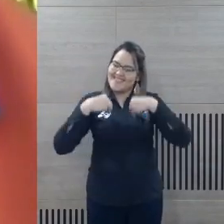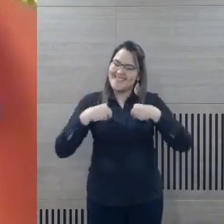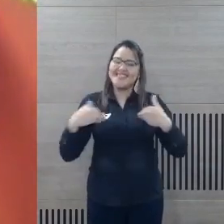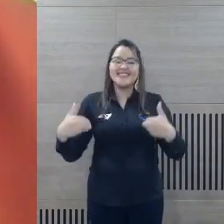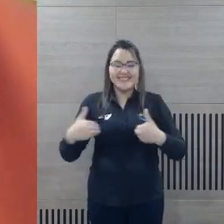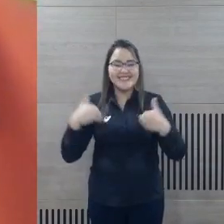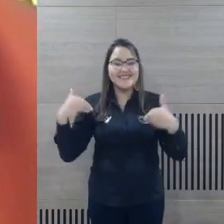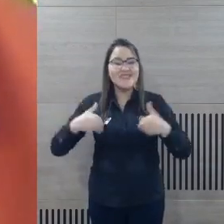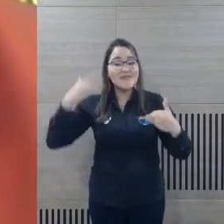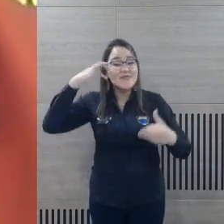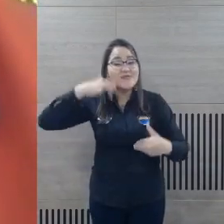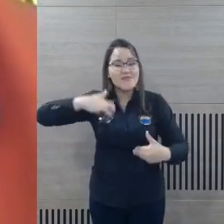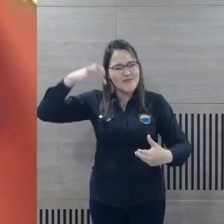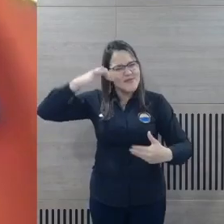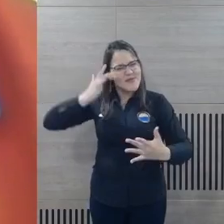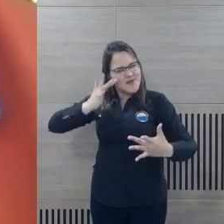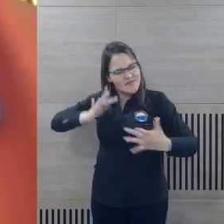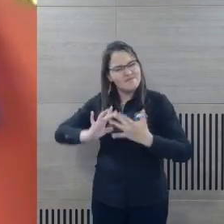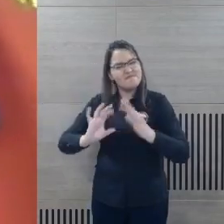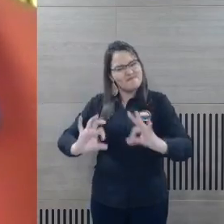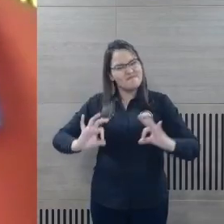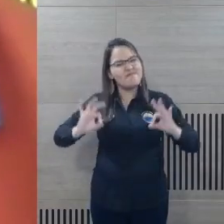personas. Muchas gracias.